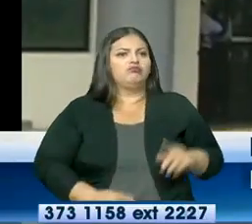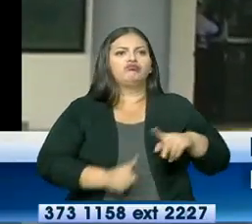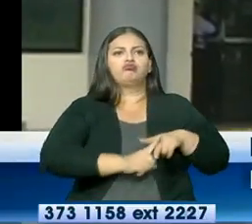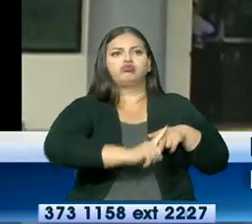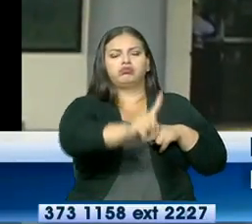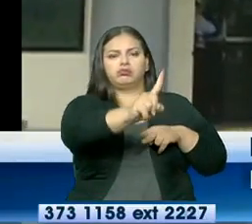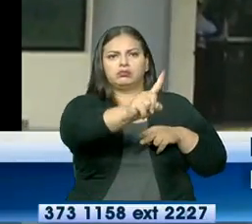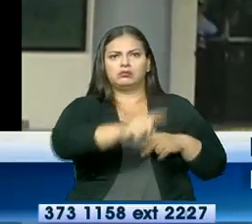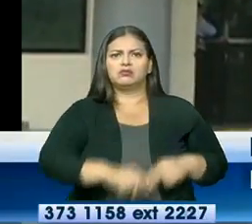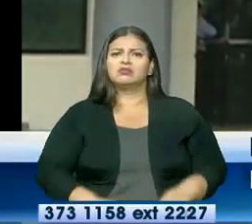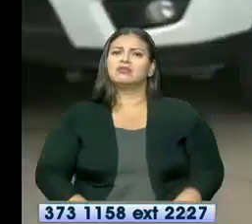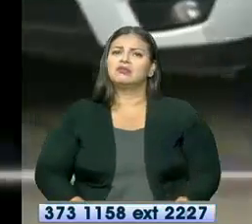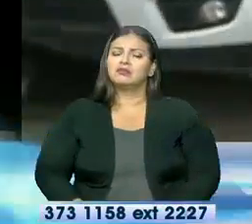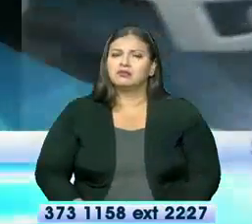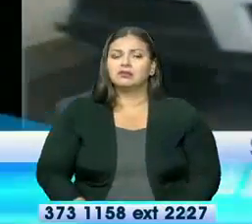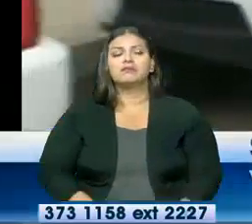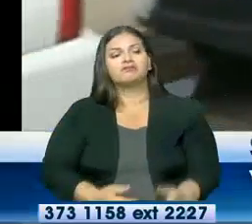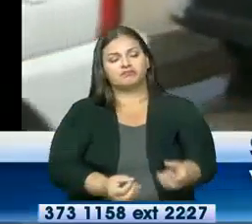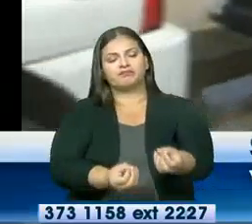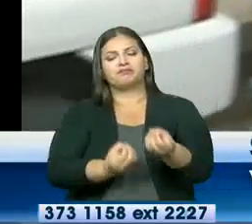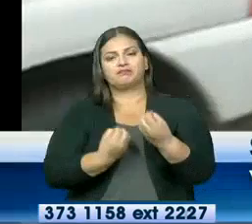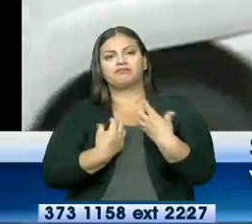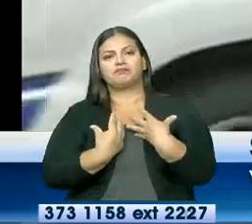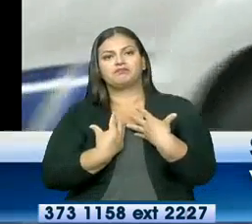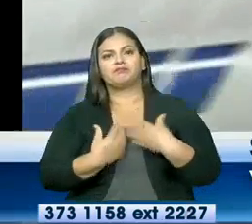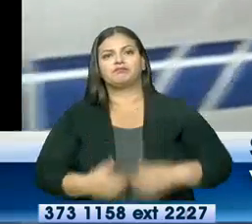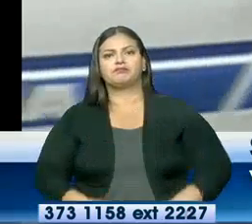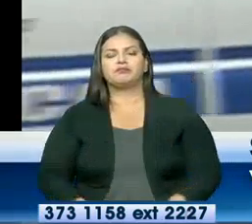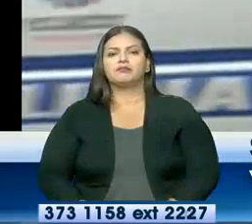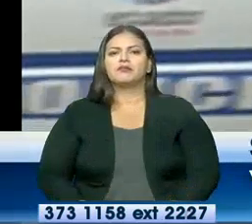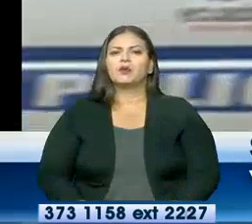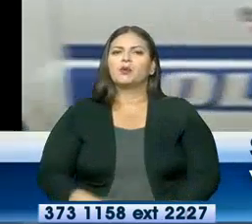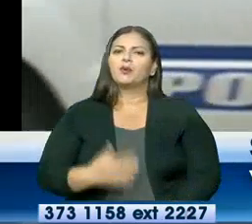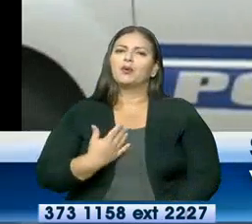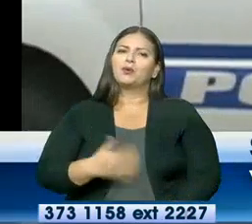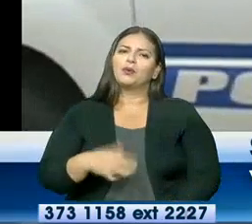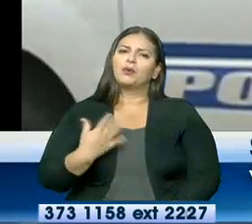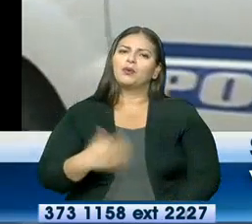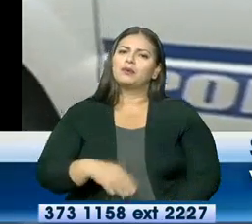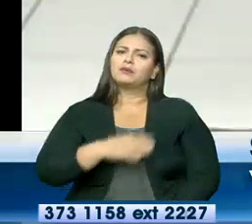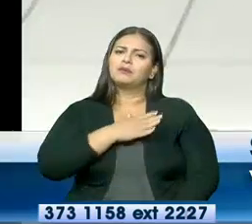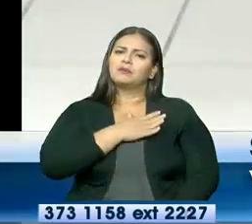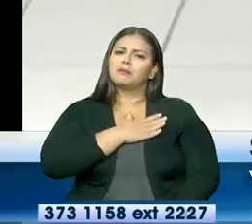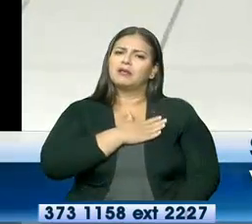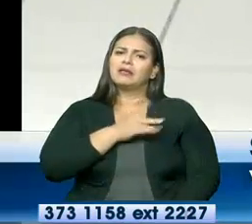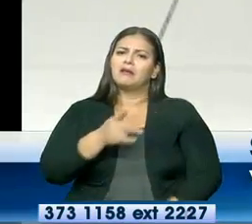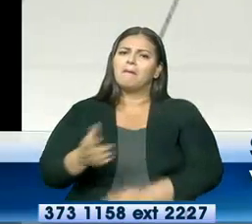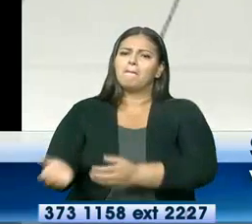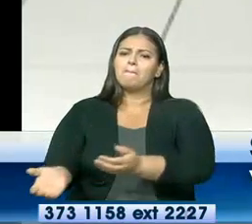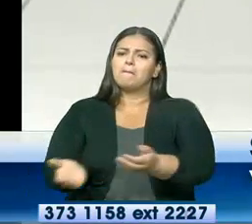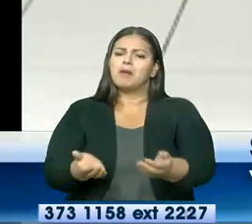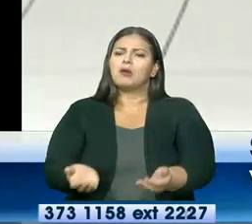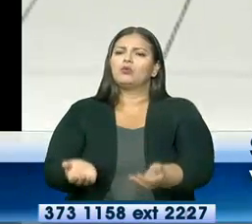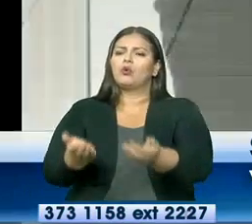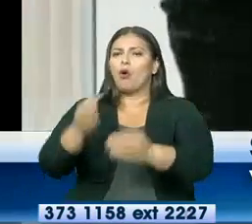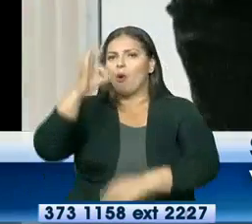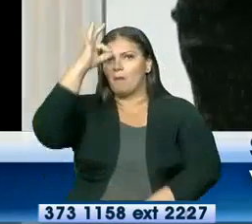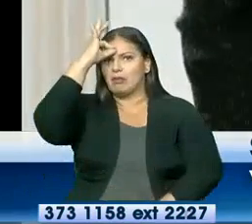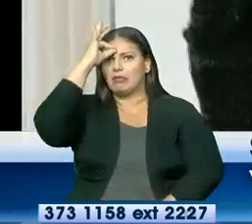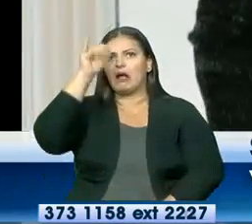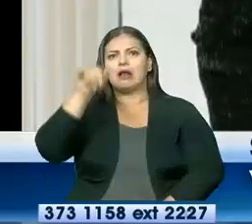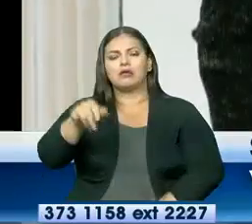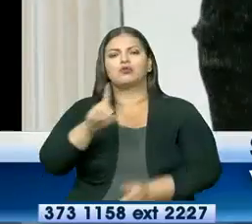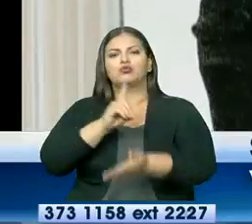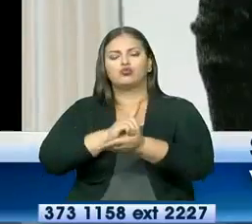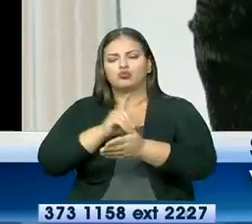es decir, en manos de quién quedará cuando recupere el alta médica. Su madre ya recibe tratamiento psicológico. Y en cuanto a su padre,